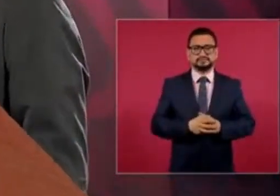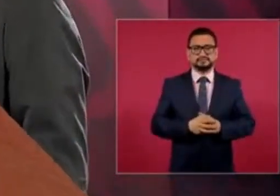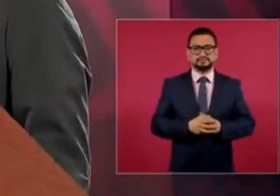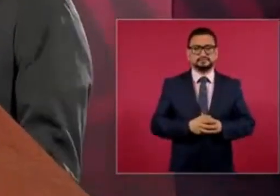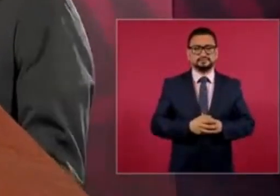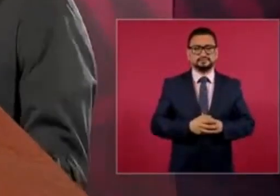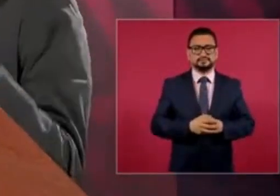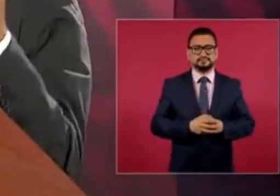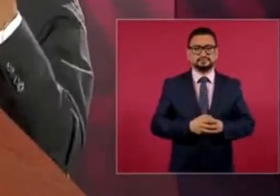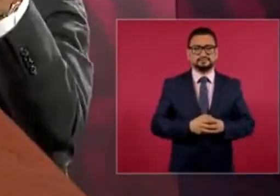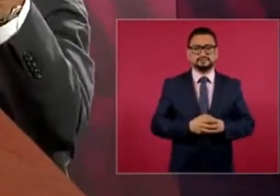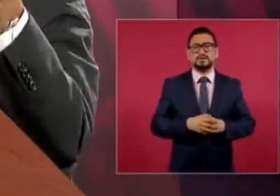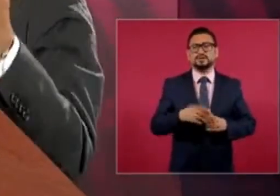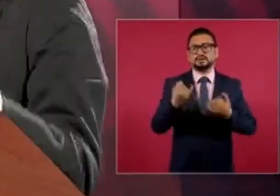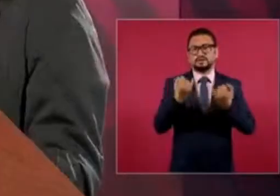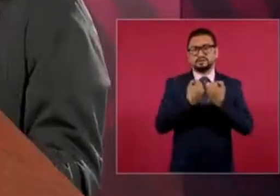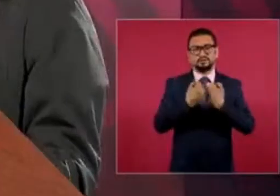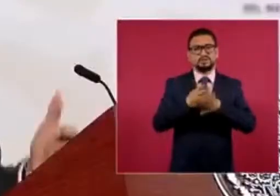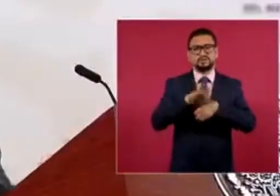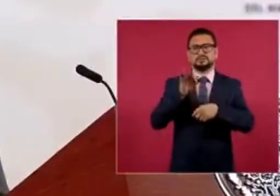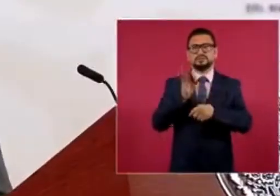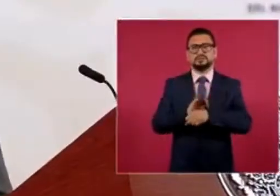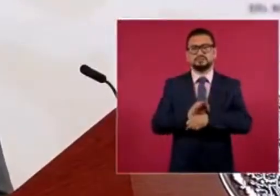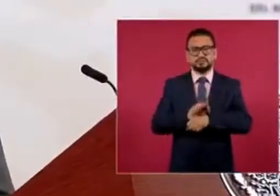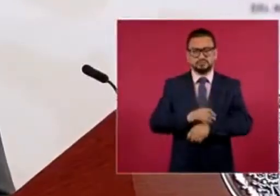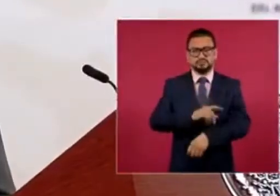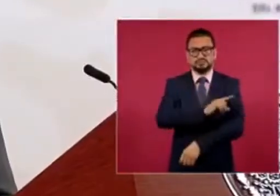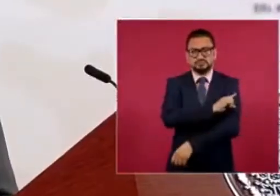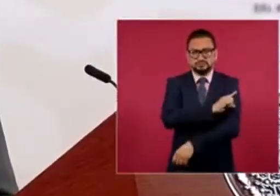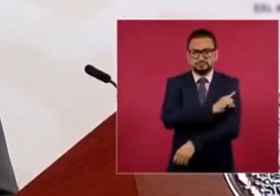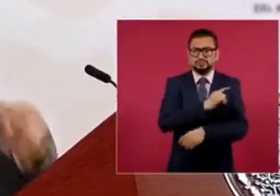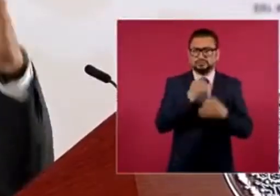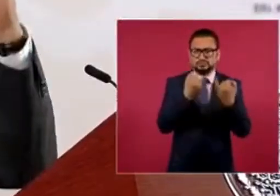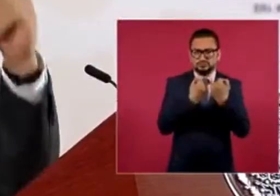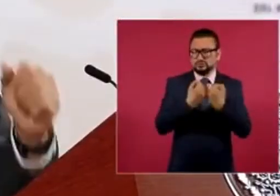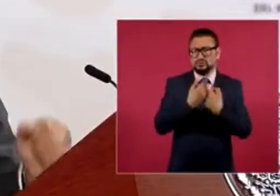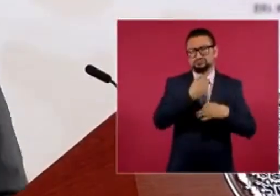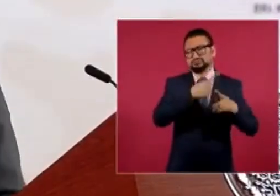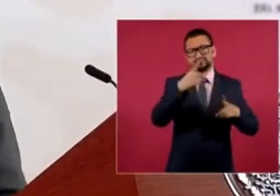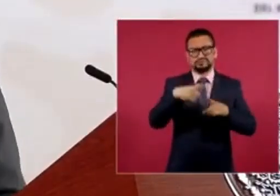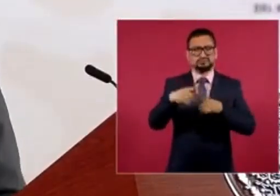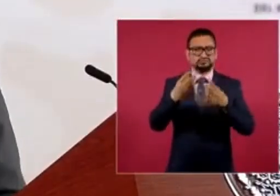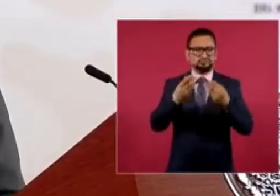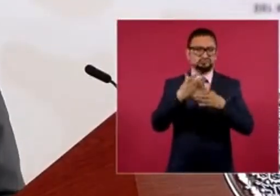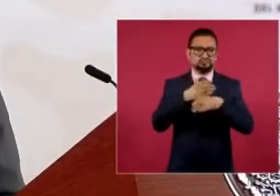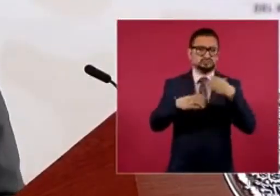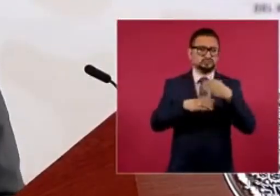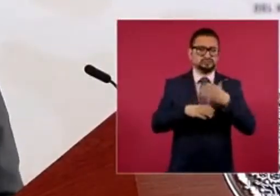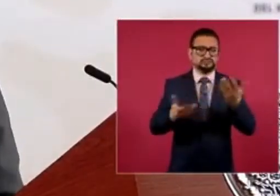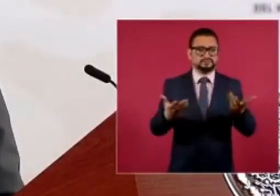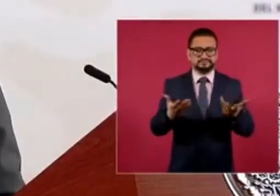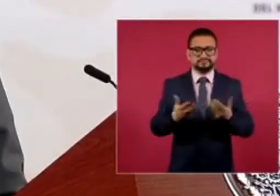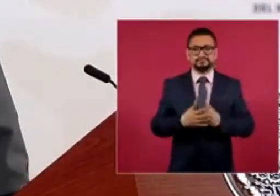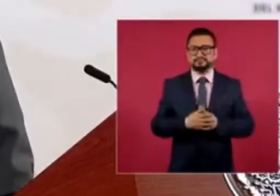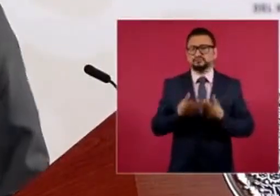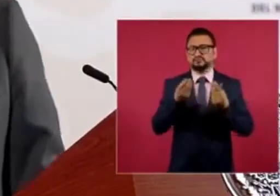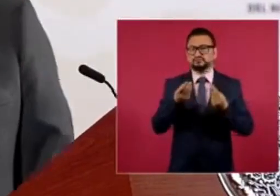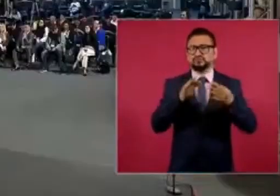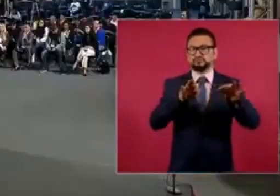Tiene que ver con la protección civil, con muchas cosas, muchas tareas.